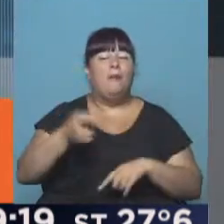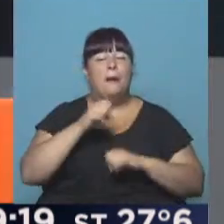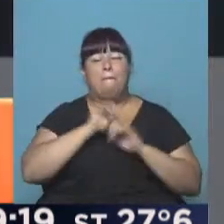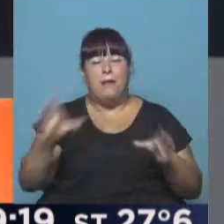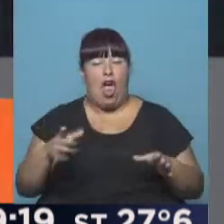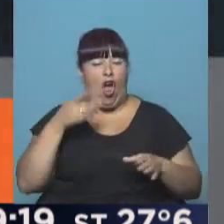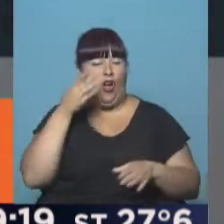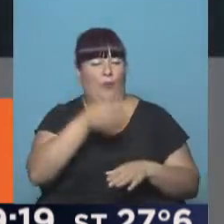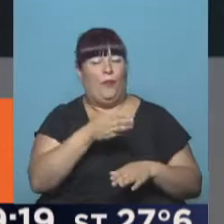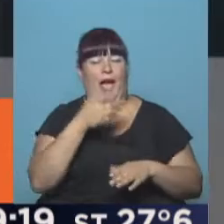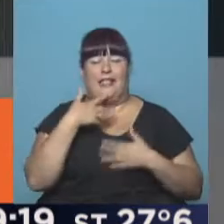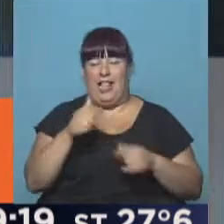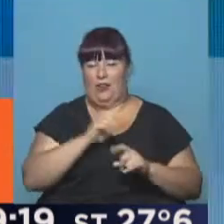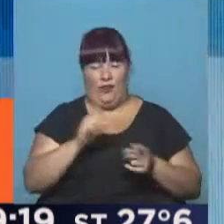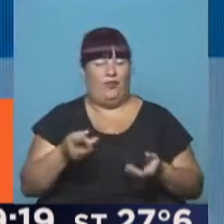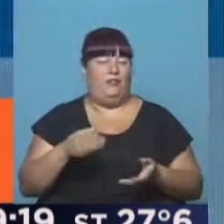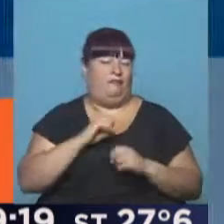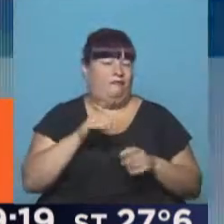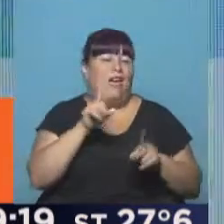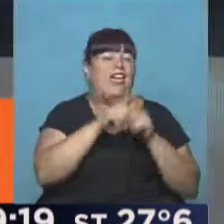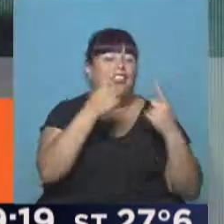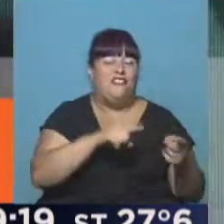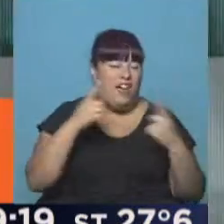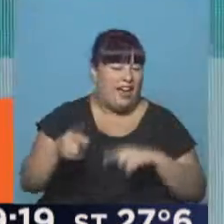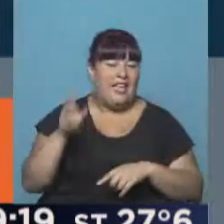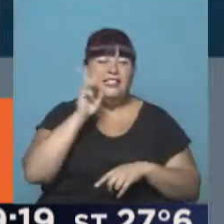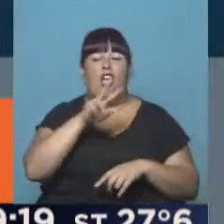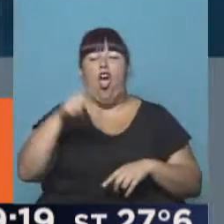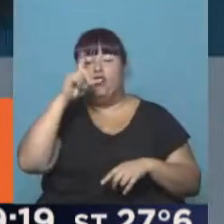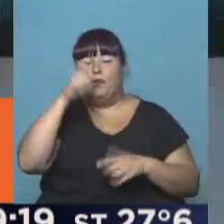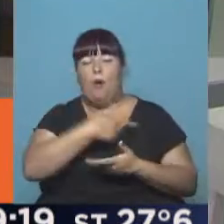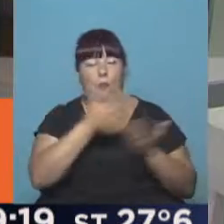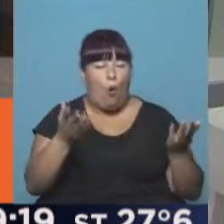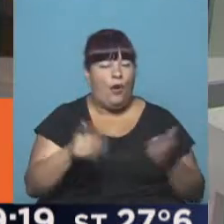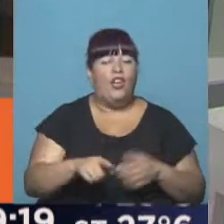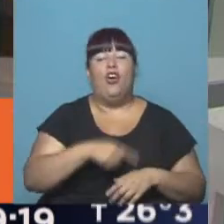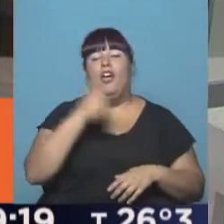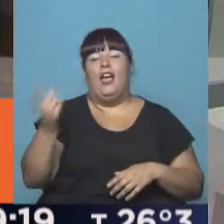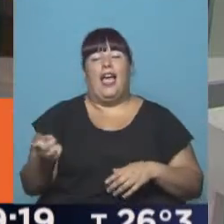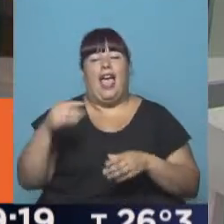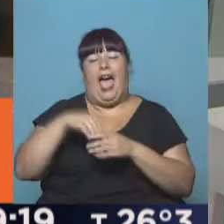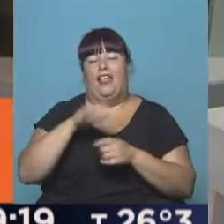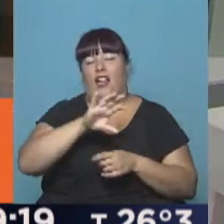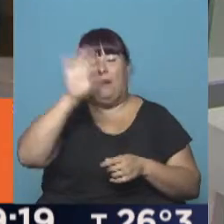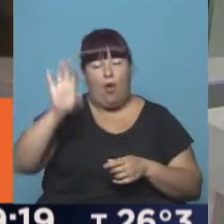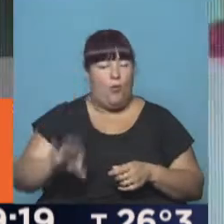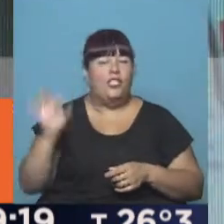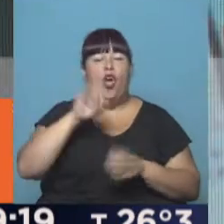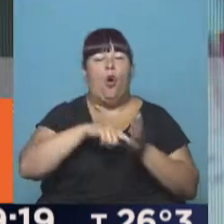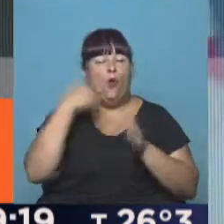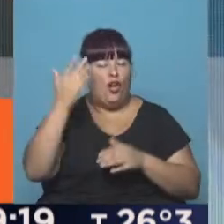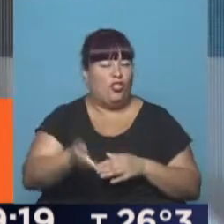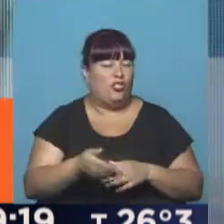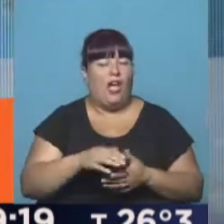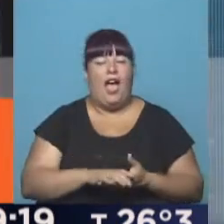peor acceden a los servicios de salud, porque no es lo mismo recorrer un hospital público en el interior del país o en el conurbano